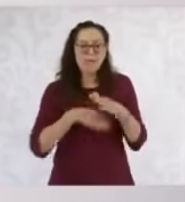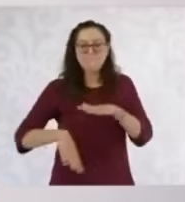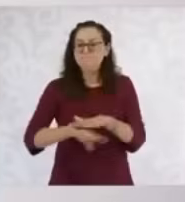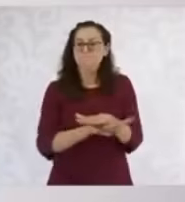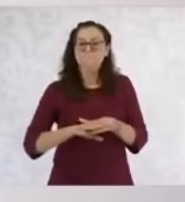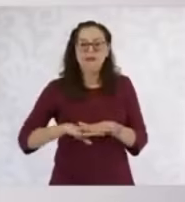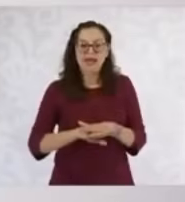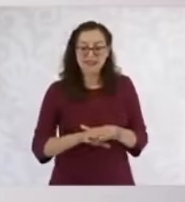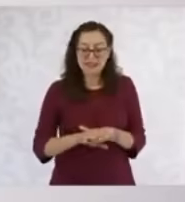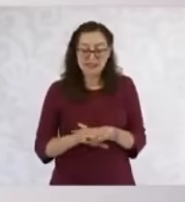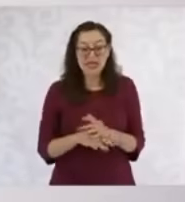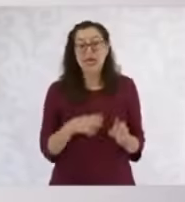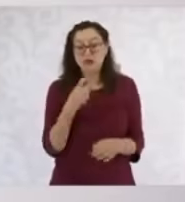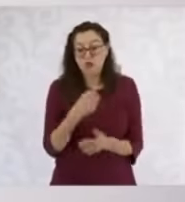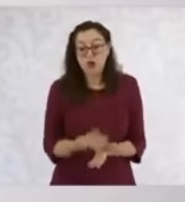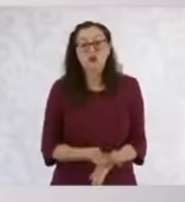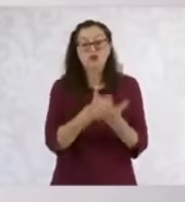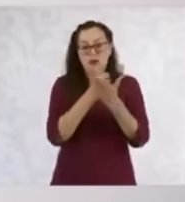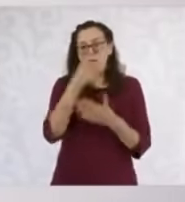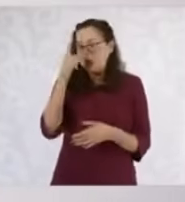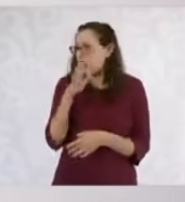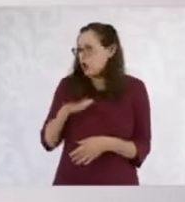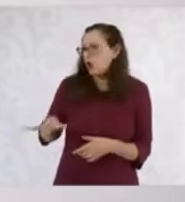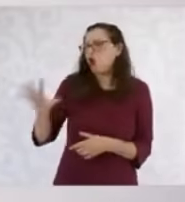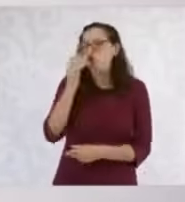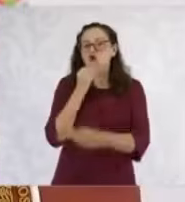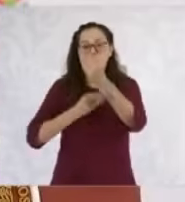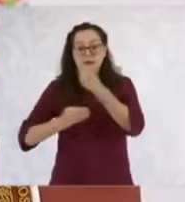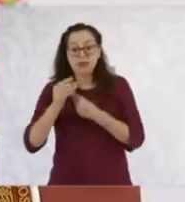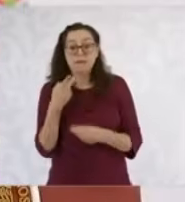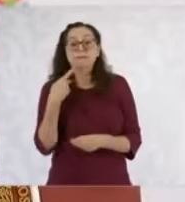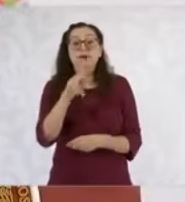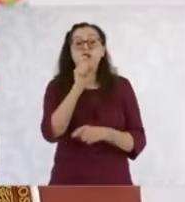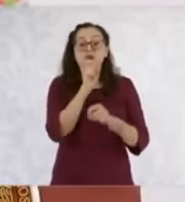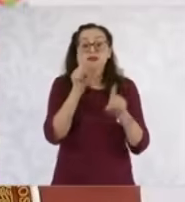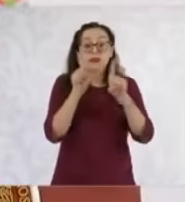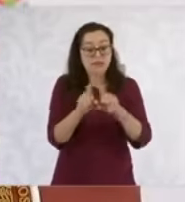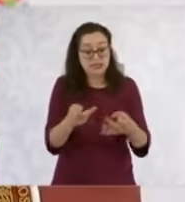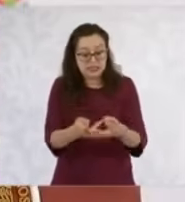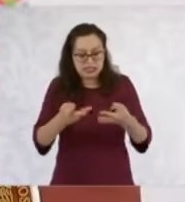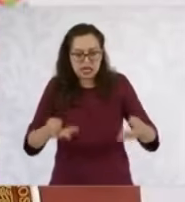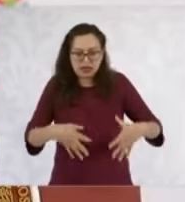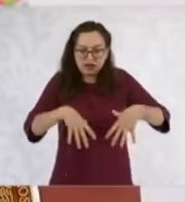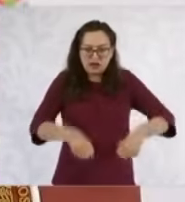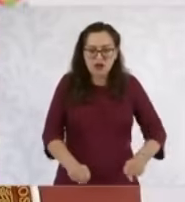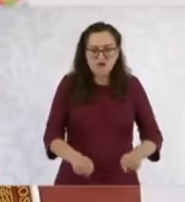que conserva los suelos. El frijol, por ejemplo, fija nitrógeno.